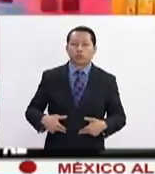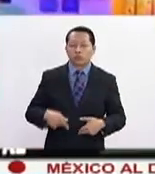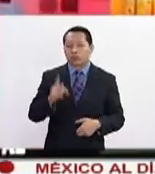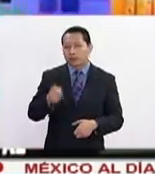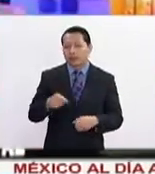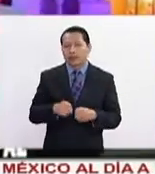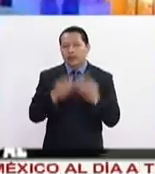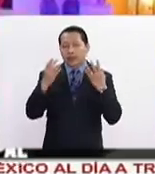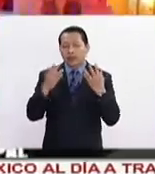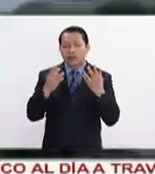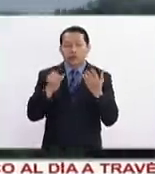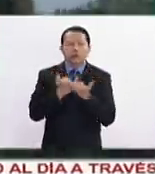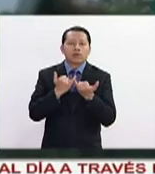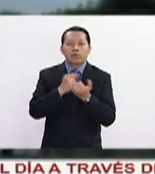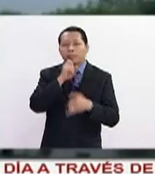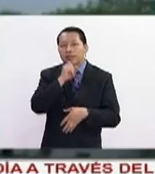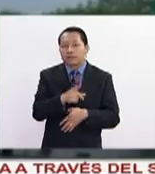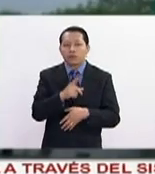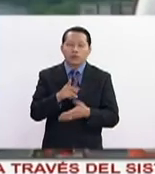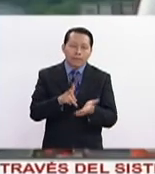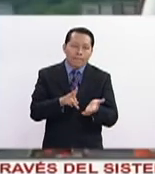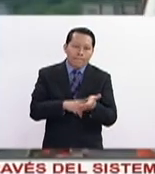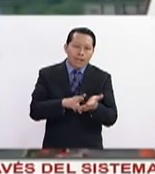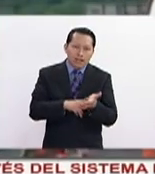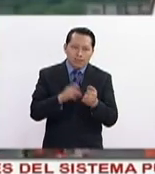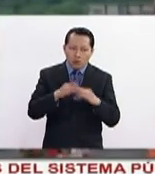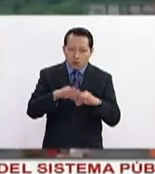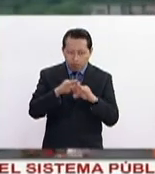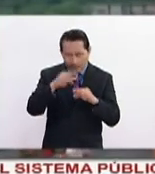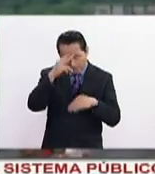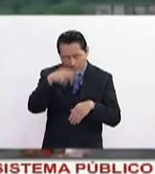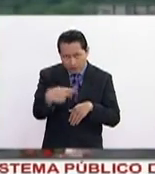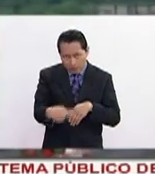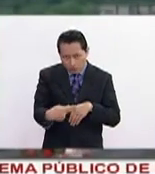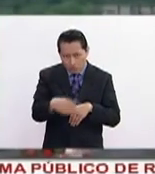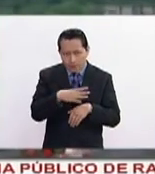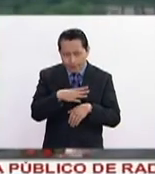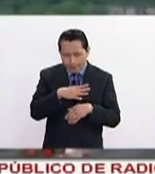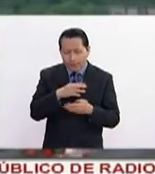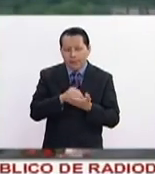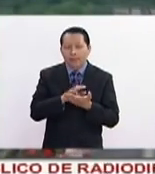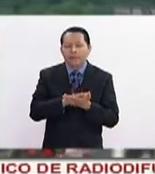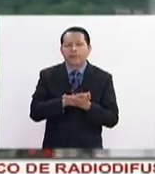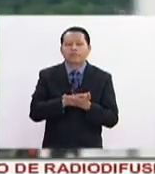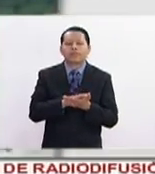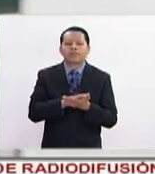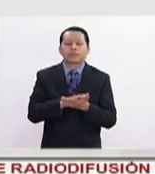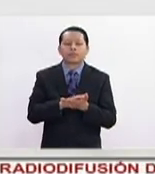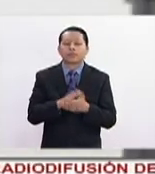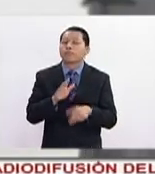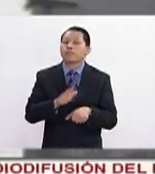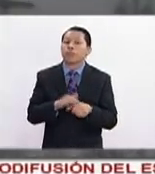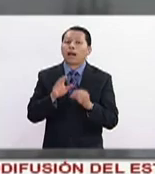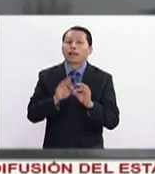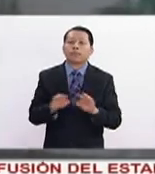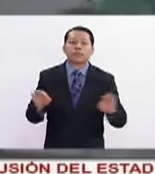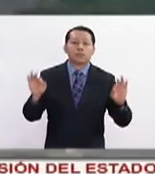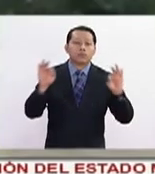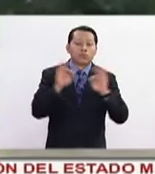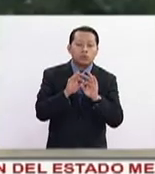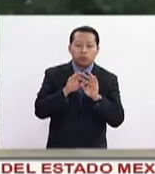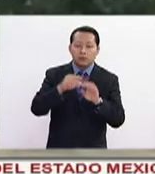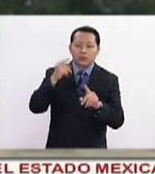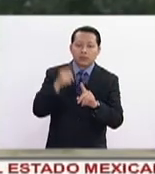por supuesto, de valor irrestricto en el caso de México, y preponderar precisamente